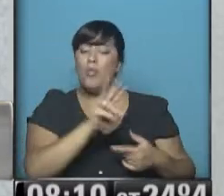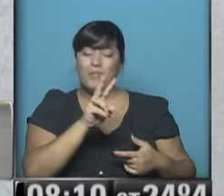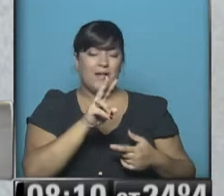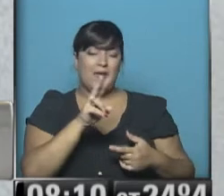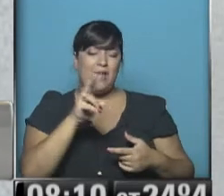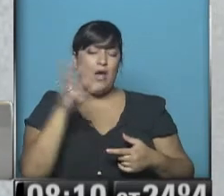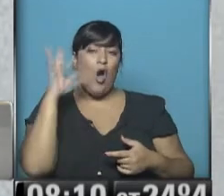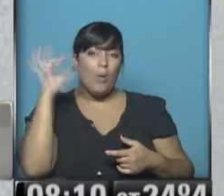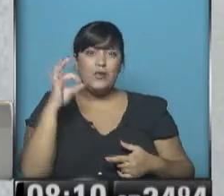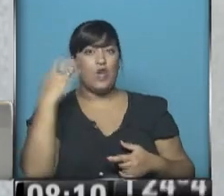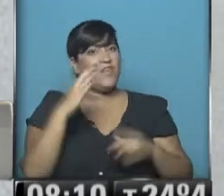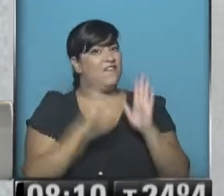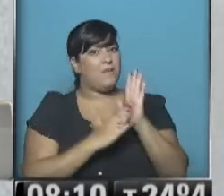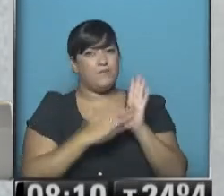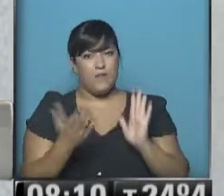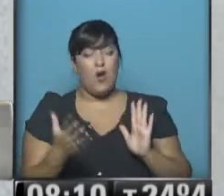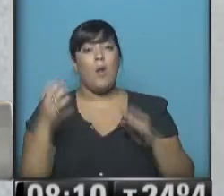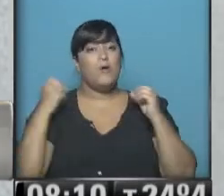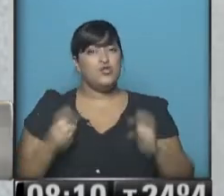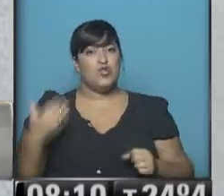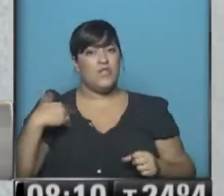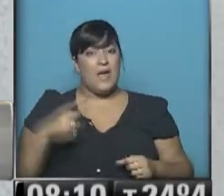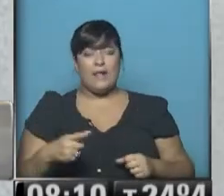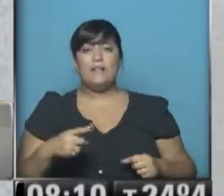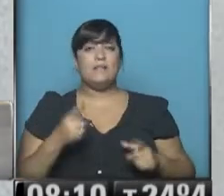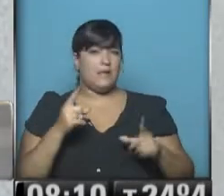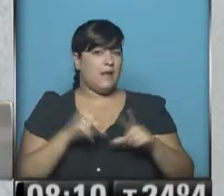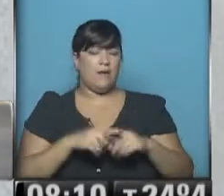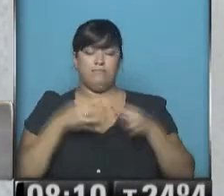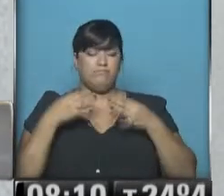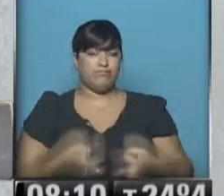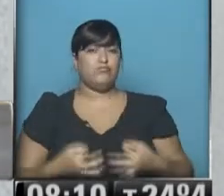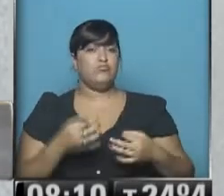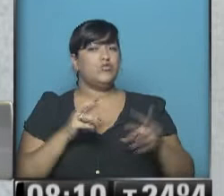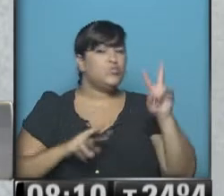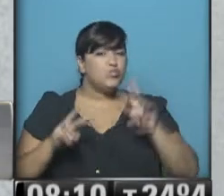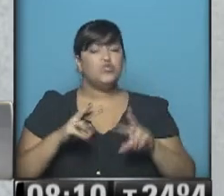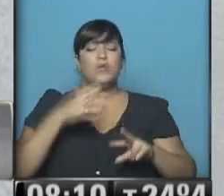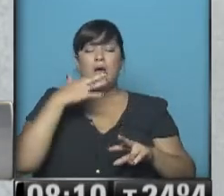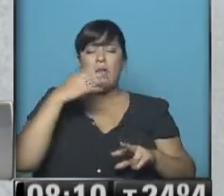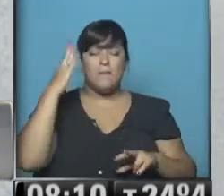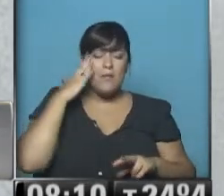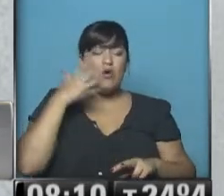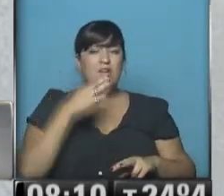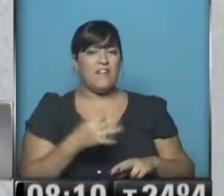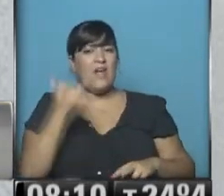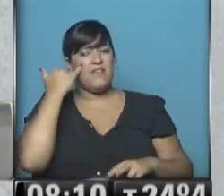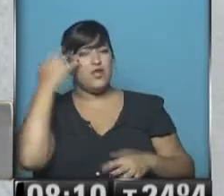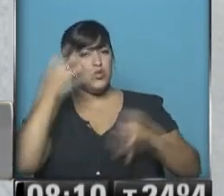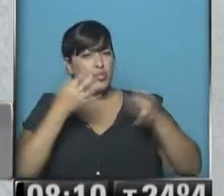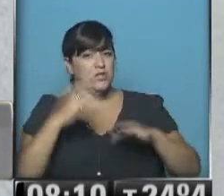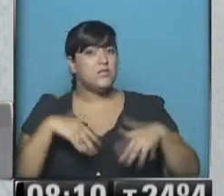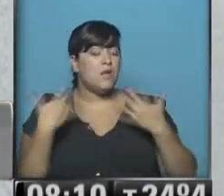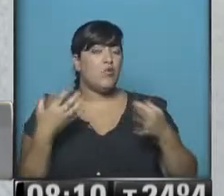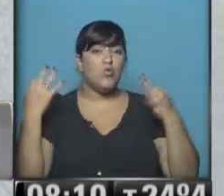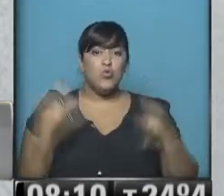posición de la república argentina es indubitable respecto a la búsqueda permanente memoria verdad y justicia justamente acá